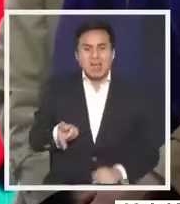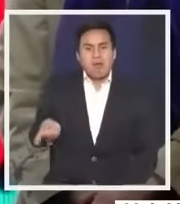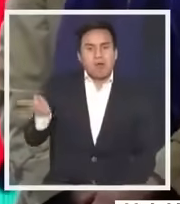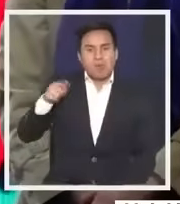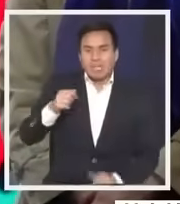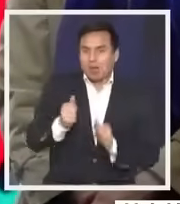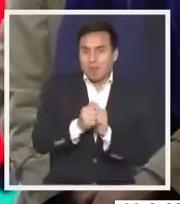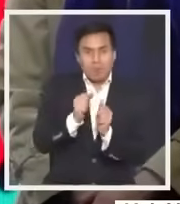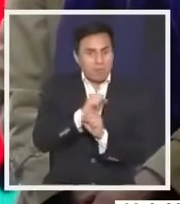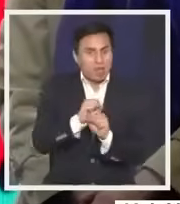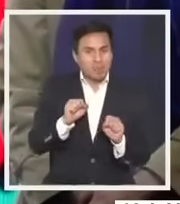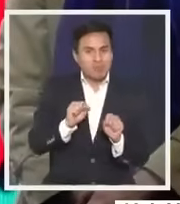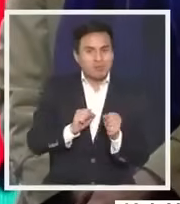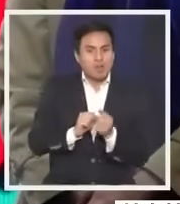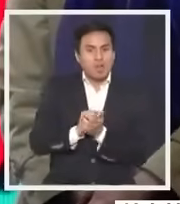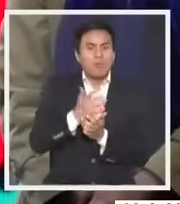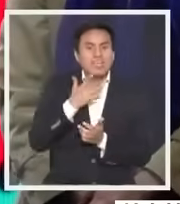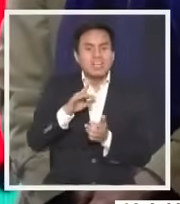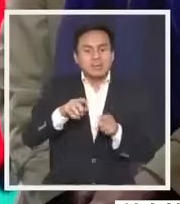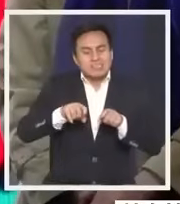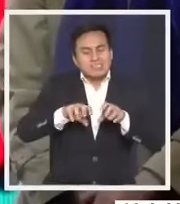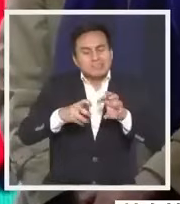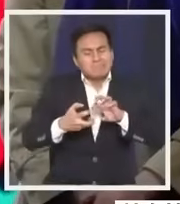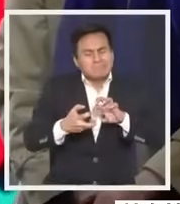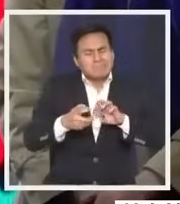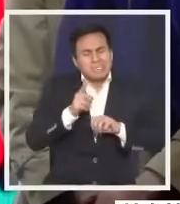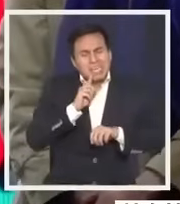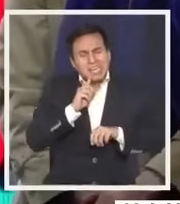podré acompañarlos con el pie de cueca porque tengo una pequeña lesión.